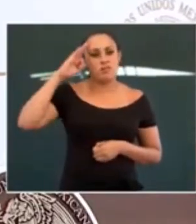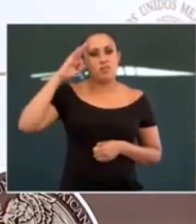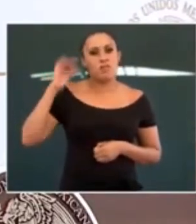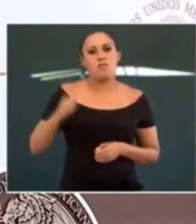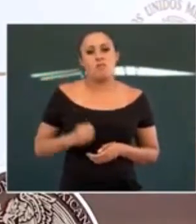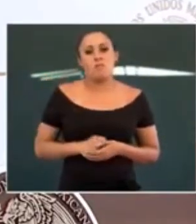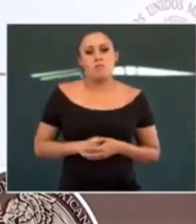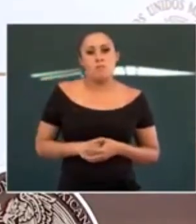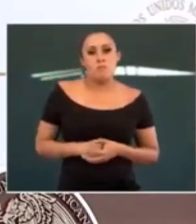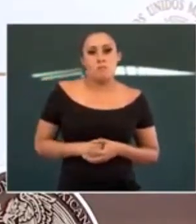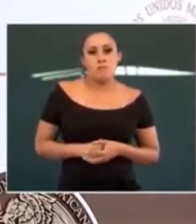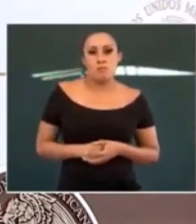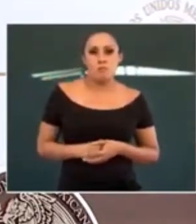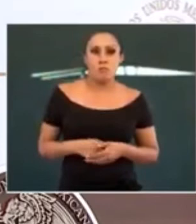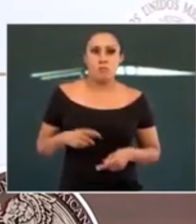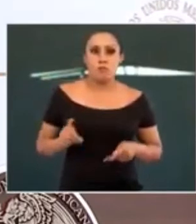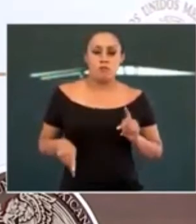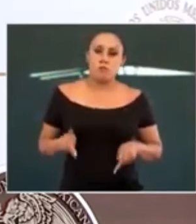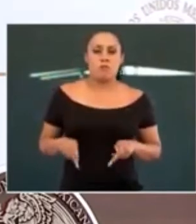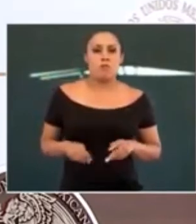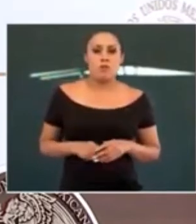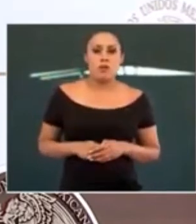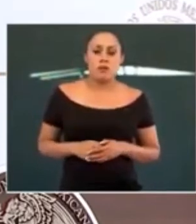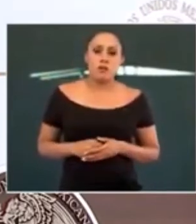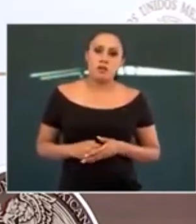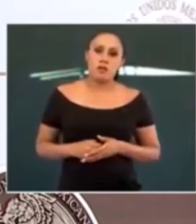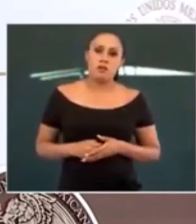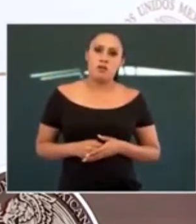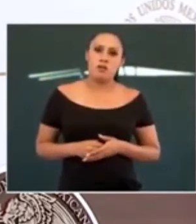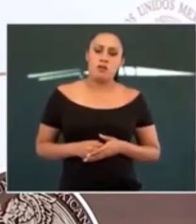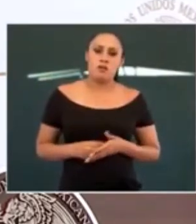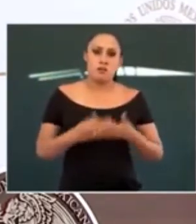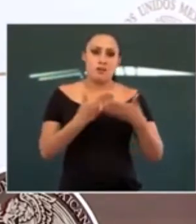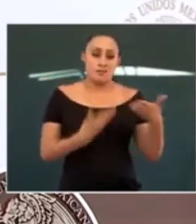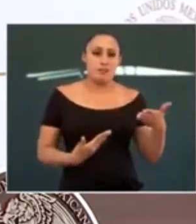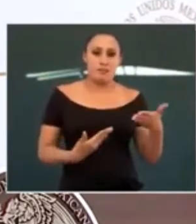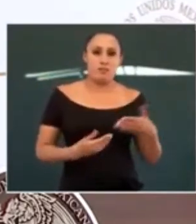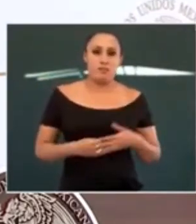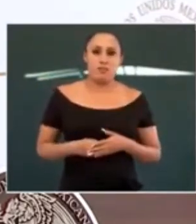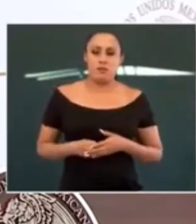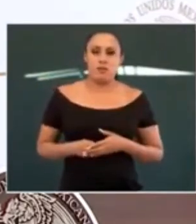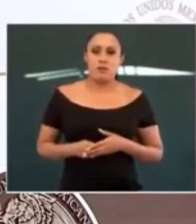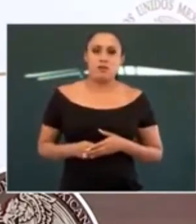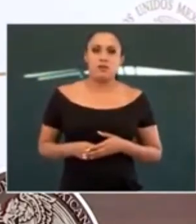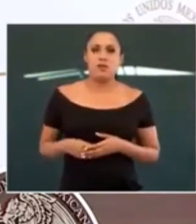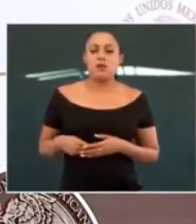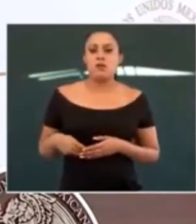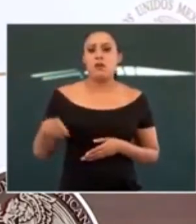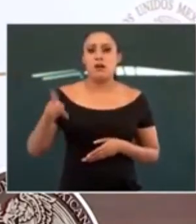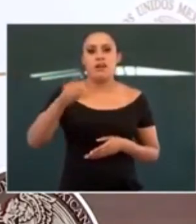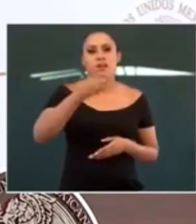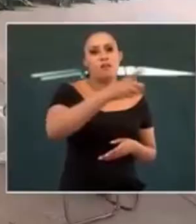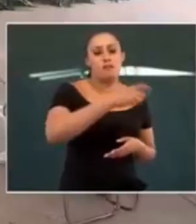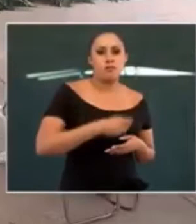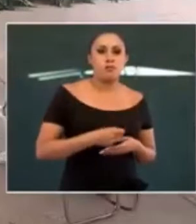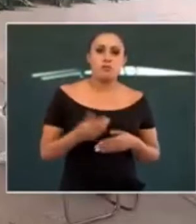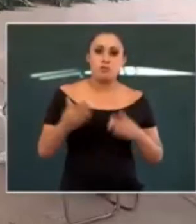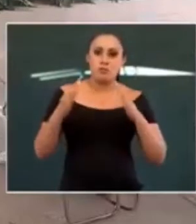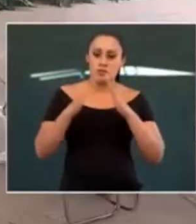y esto fue la clave, de que cuando se le pidió a la gente que se